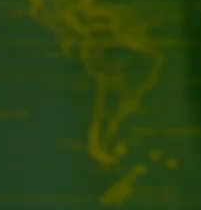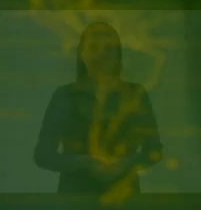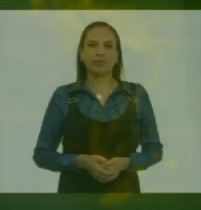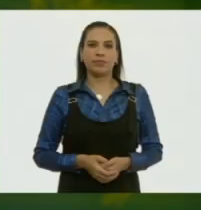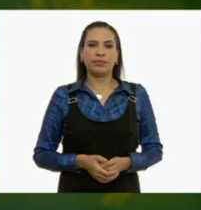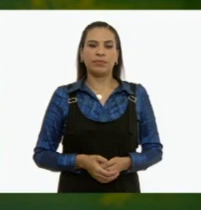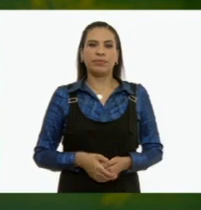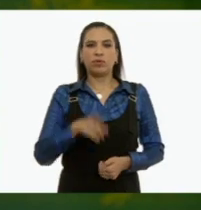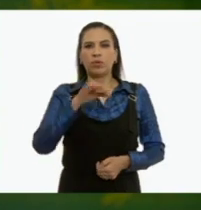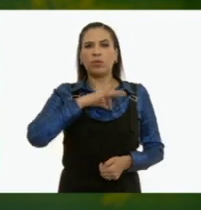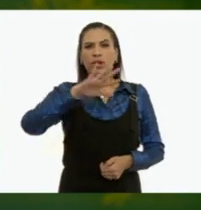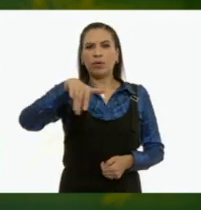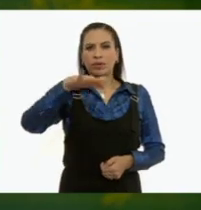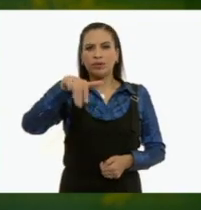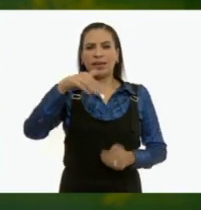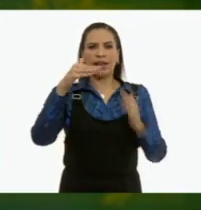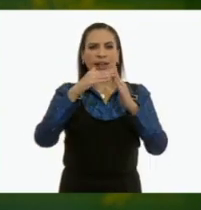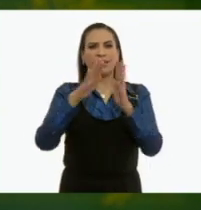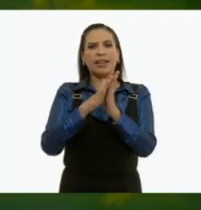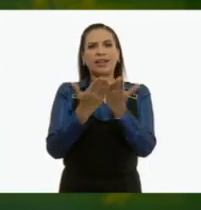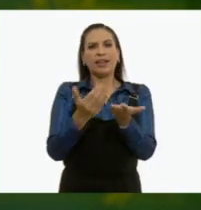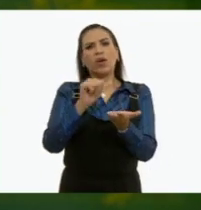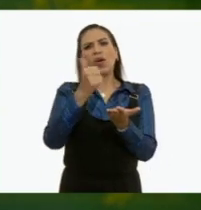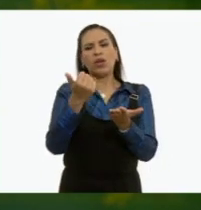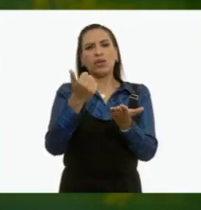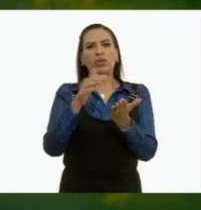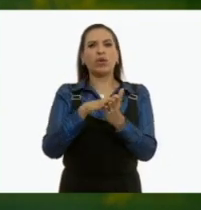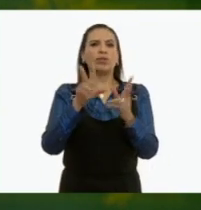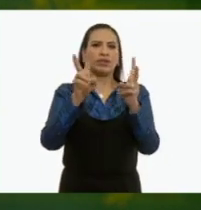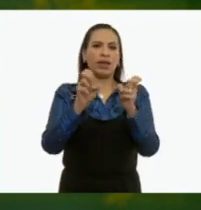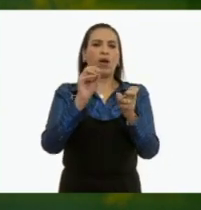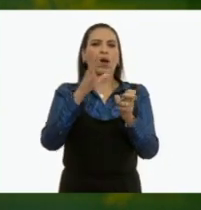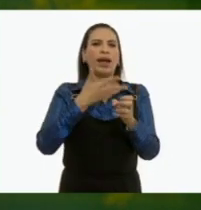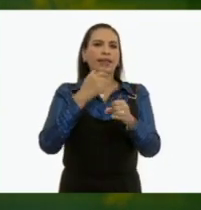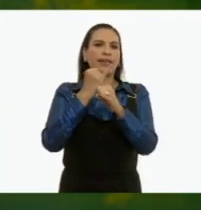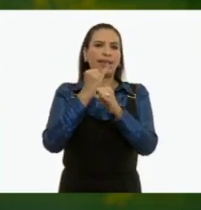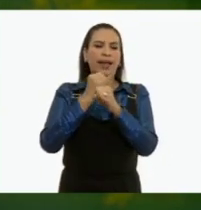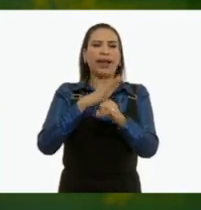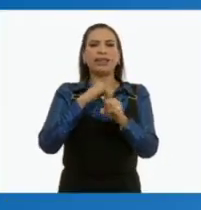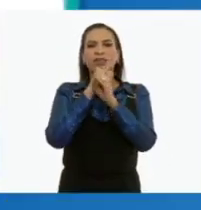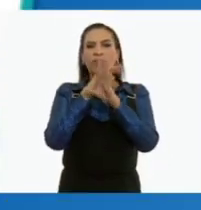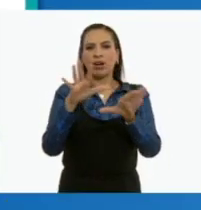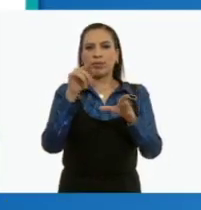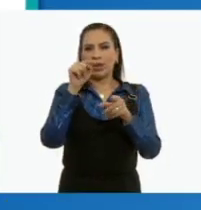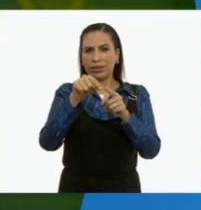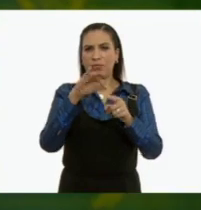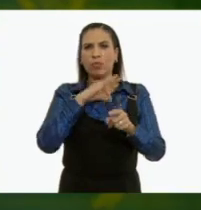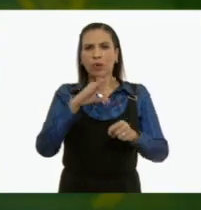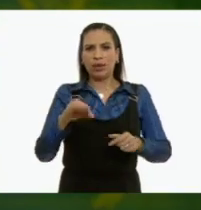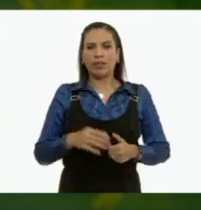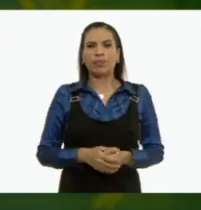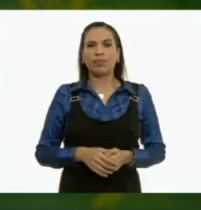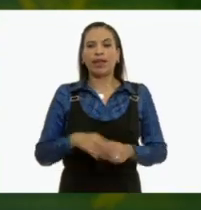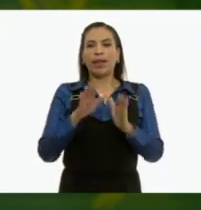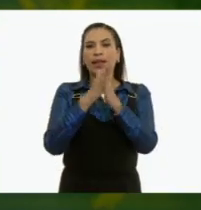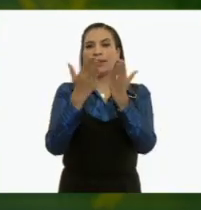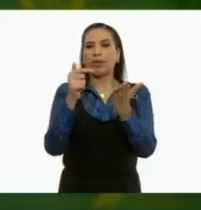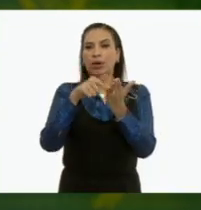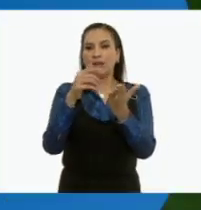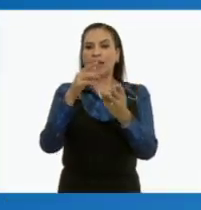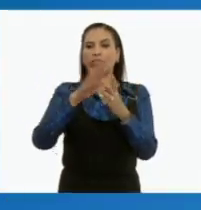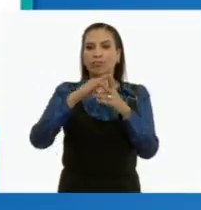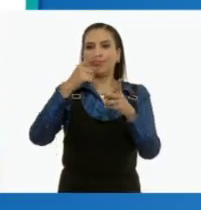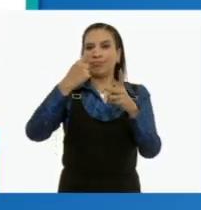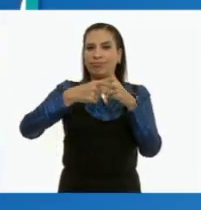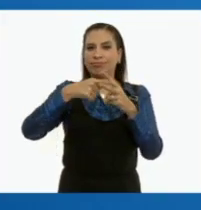Puedes buscar en tu casa otro libro sobre el tema o si tienes internet, puedes también obtener información de ahí. En el libro de texto de